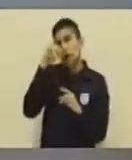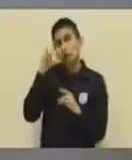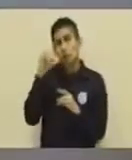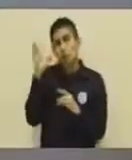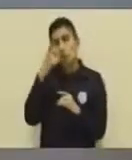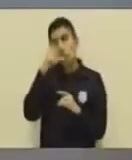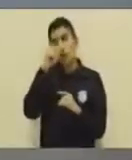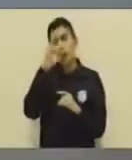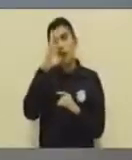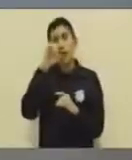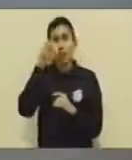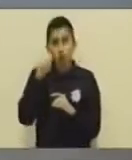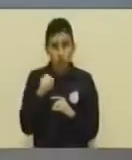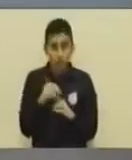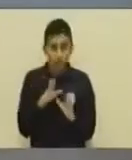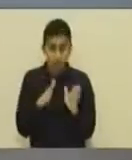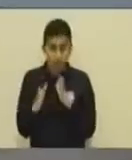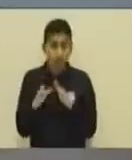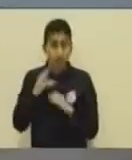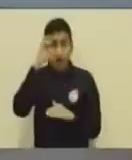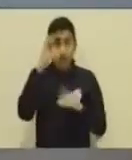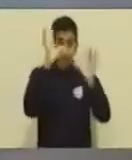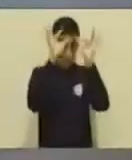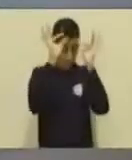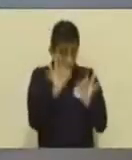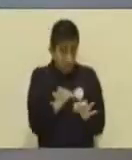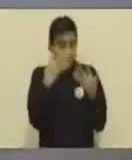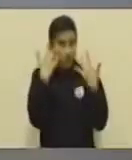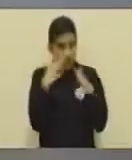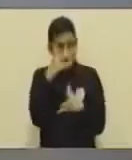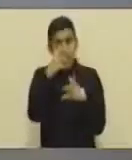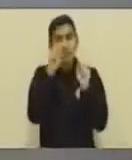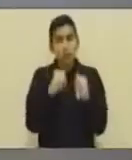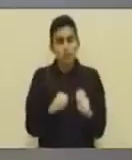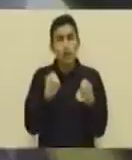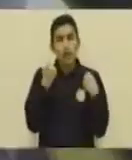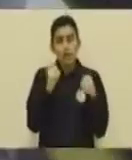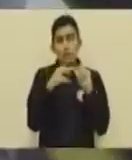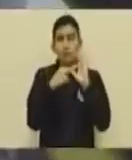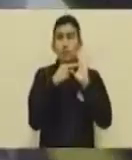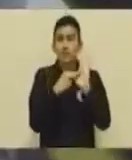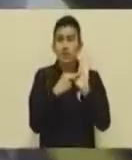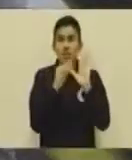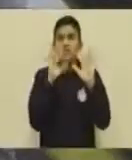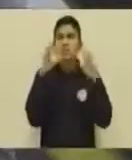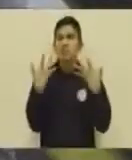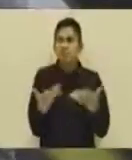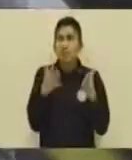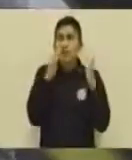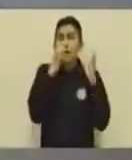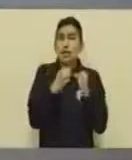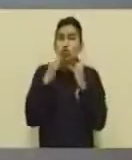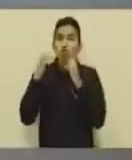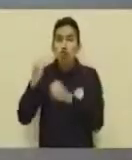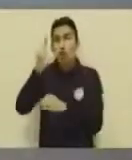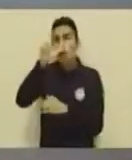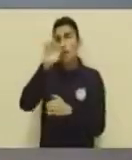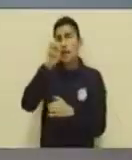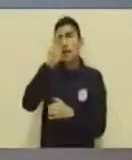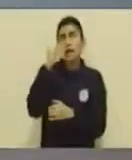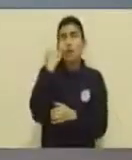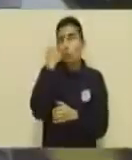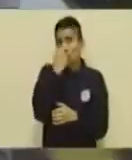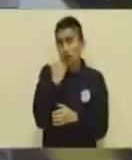compuestos. Entonces, de esta manera hacemos la representación entonces de la estructura de Lewis para ese átomo